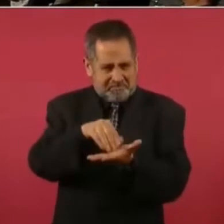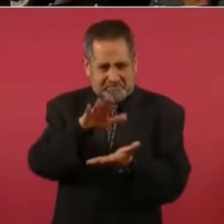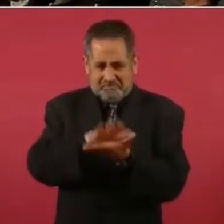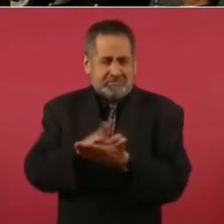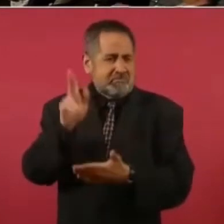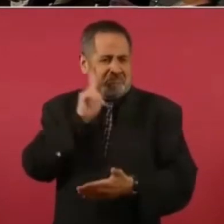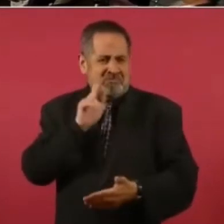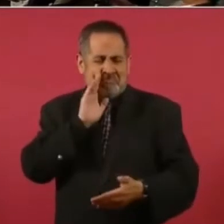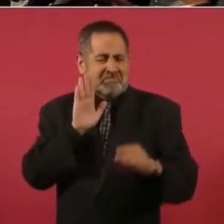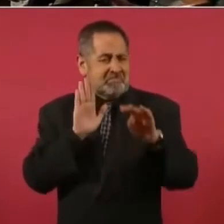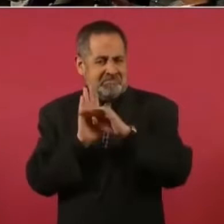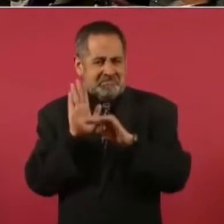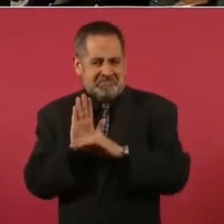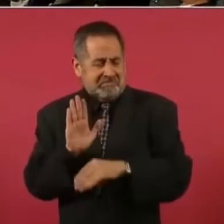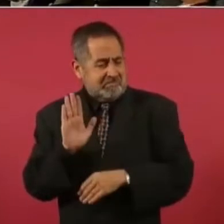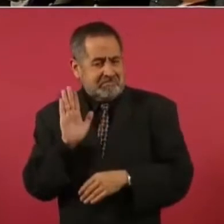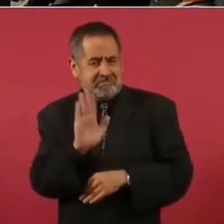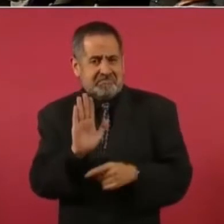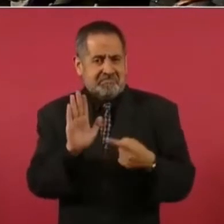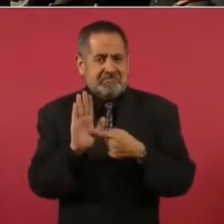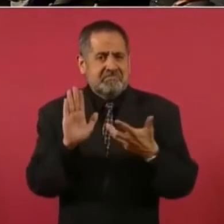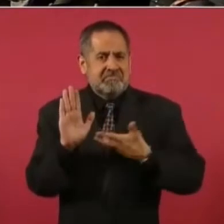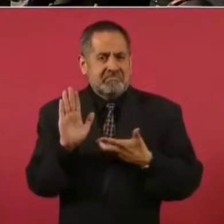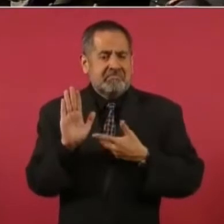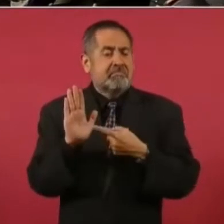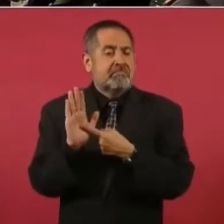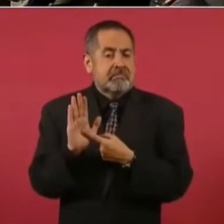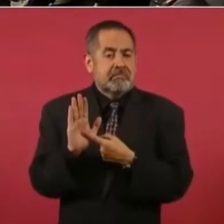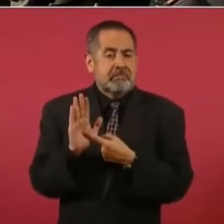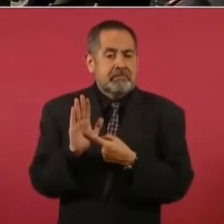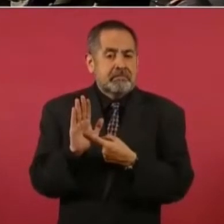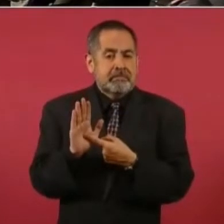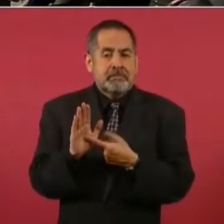acreditados y tengo los de los